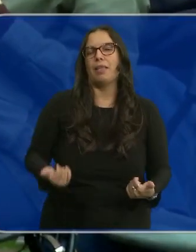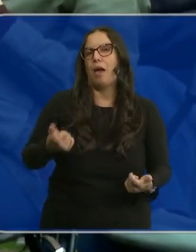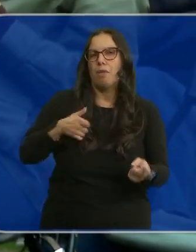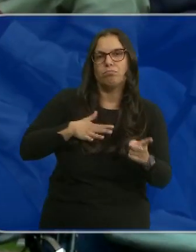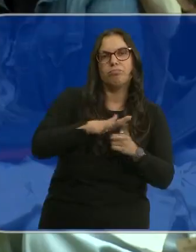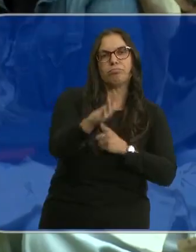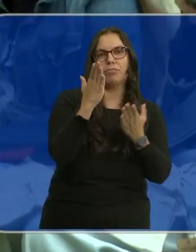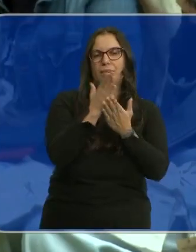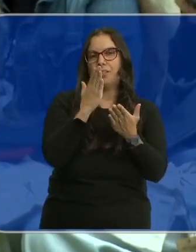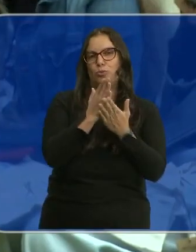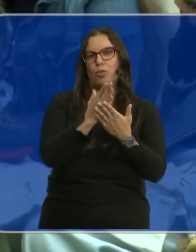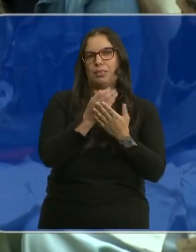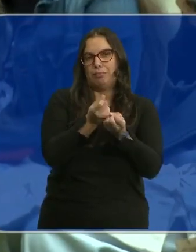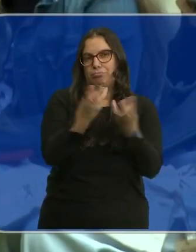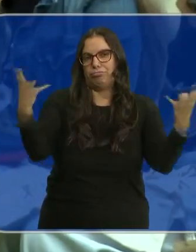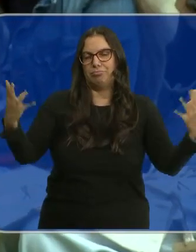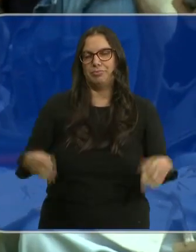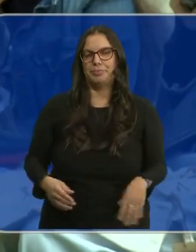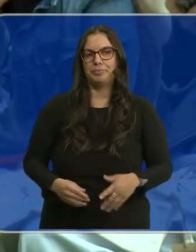vida estudiantil.